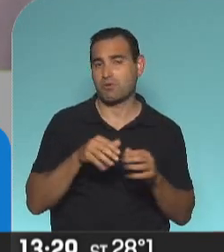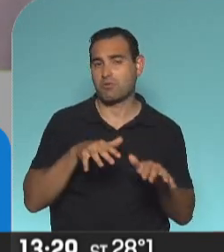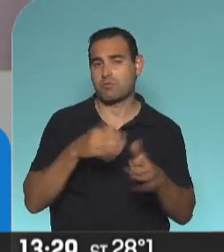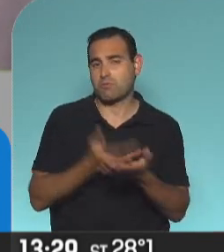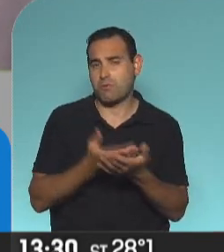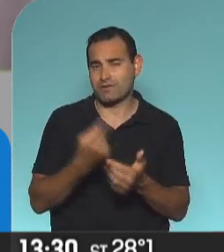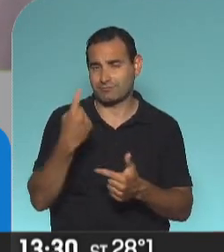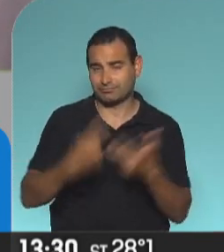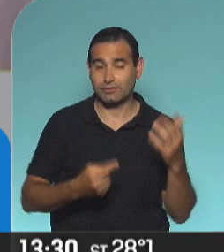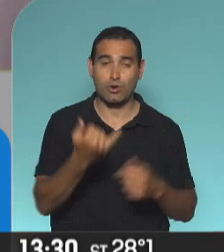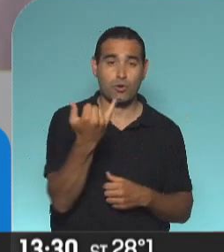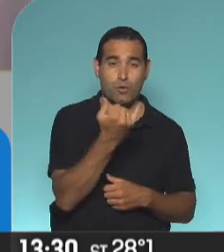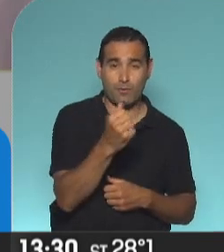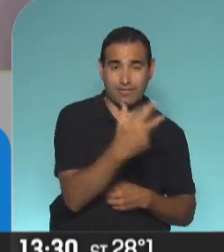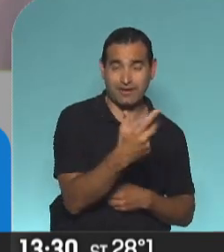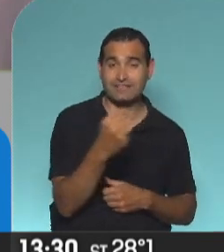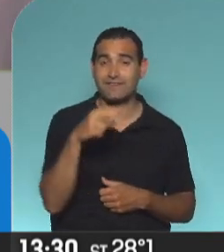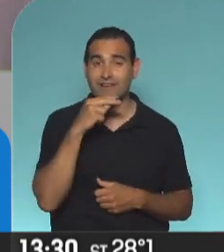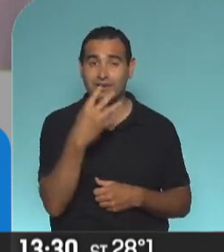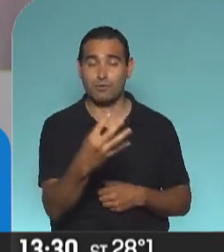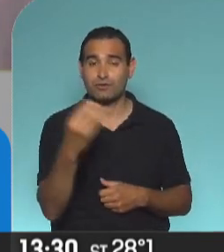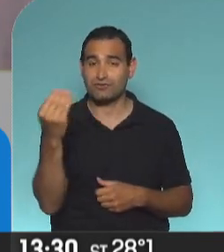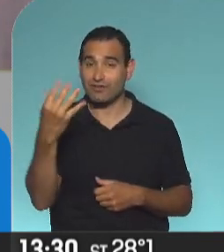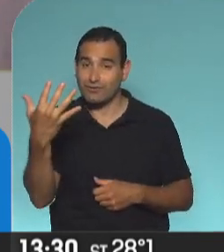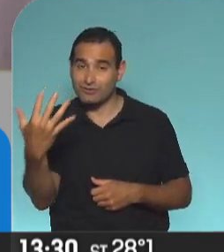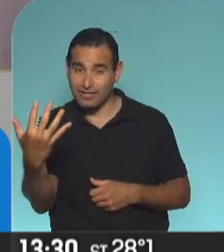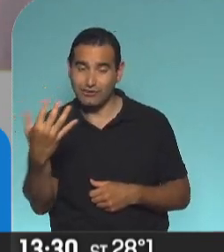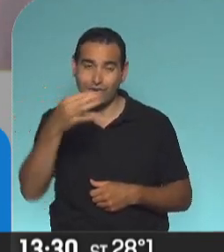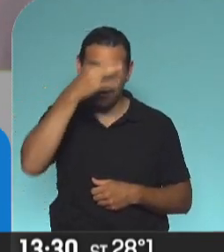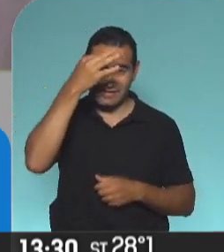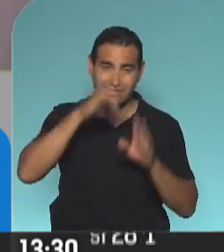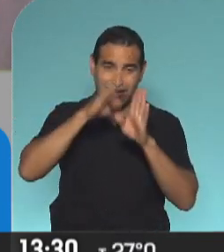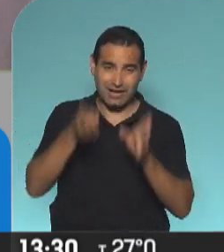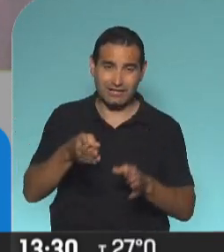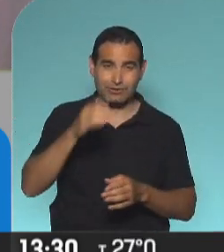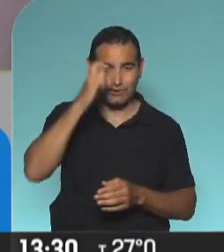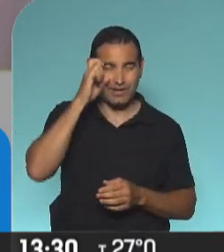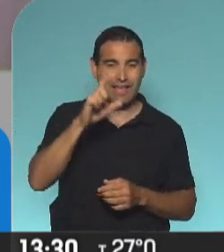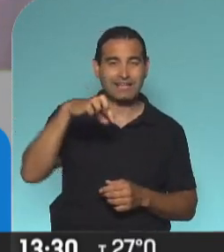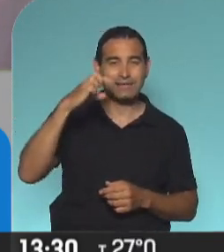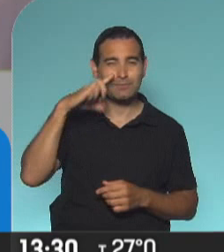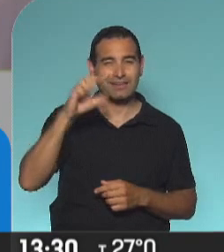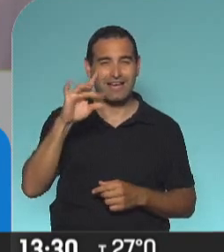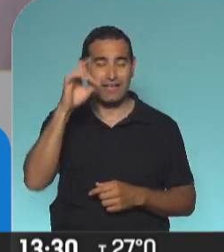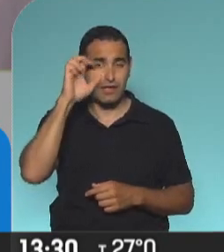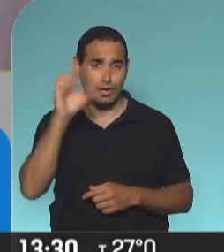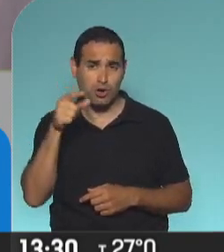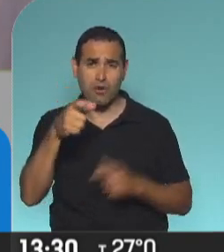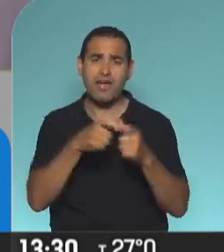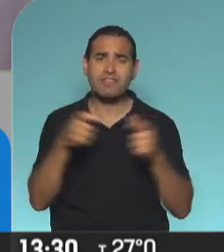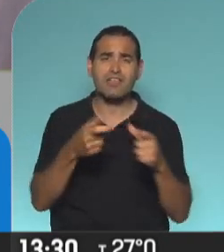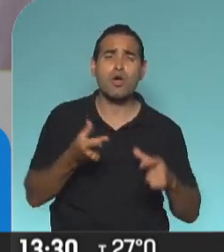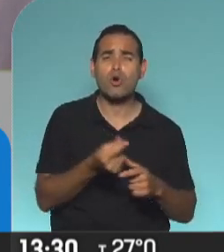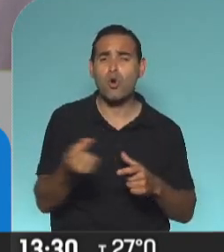diferentes, los días jueves 3, viernes 4, sábado 5, desde el Teatro del Picadero. Las entradas las podés conseguir